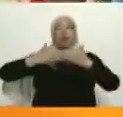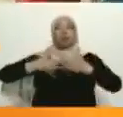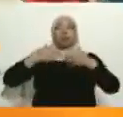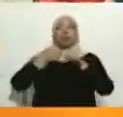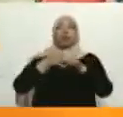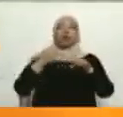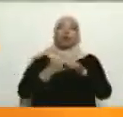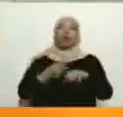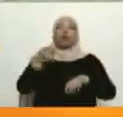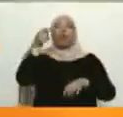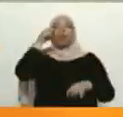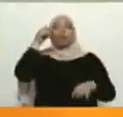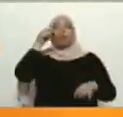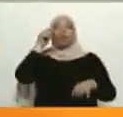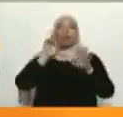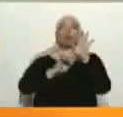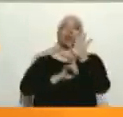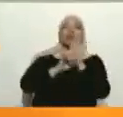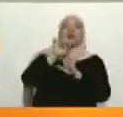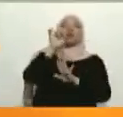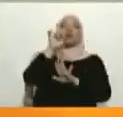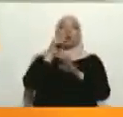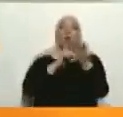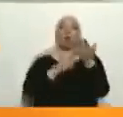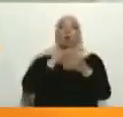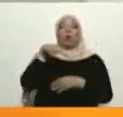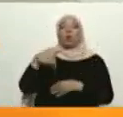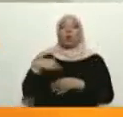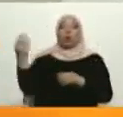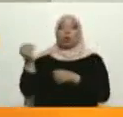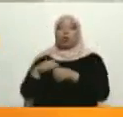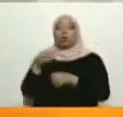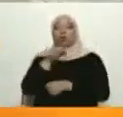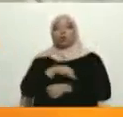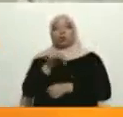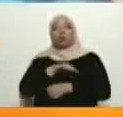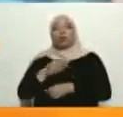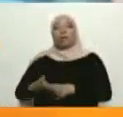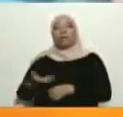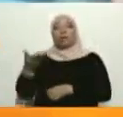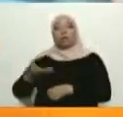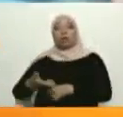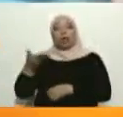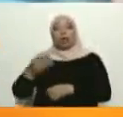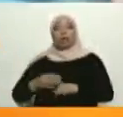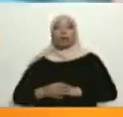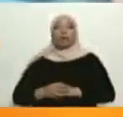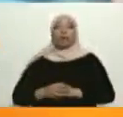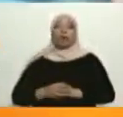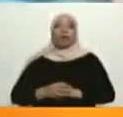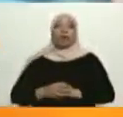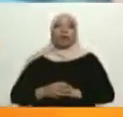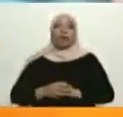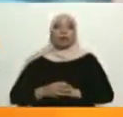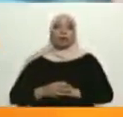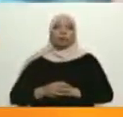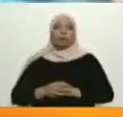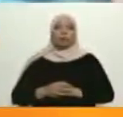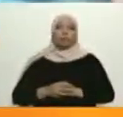ser uno de los Pilares para el desarrollo para el crecimiento y para la inclusión social importante como ha señalado la señora vicepresidenta